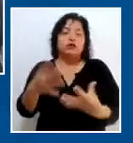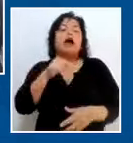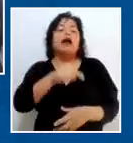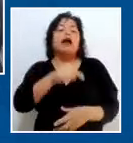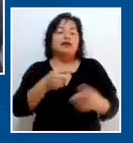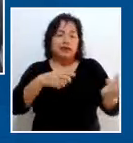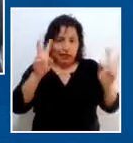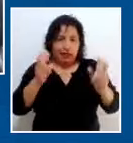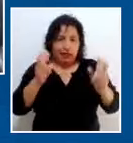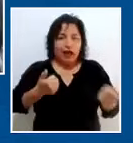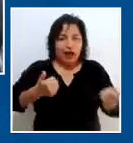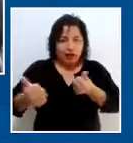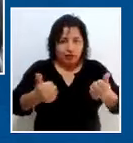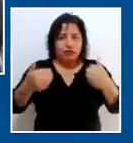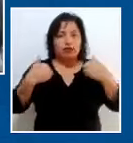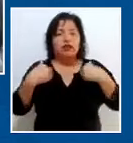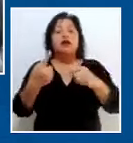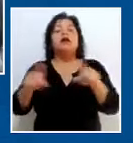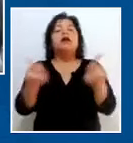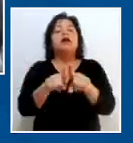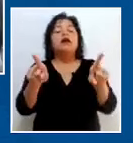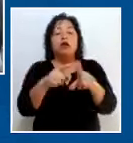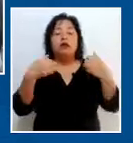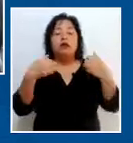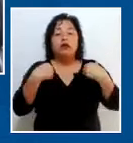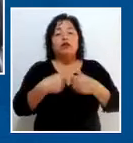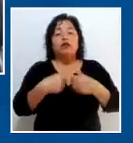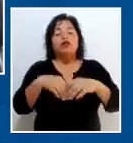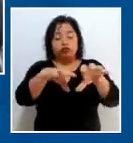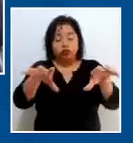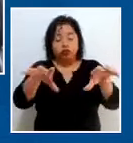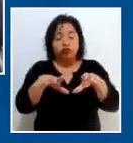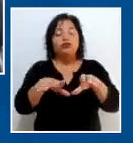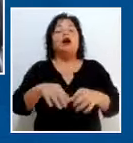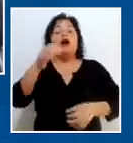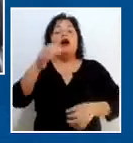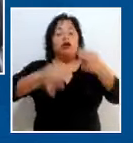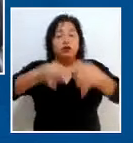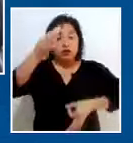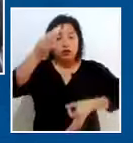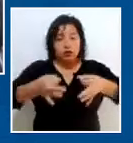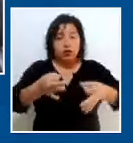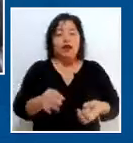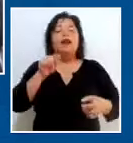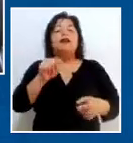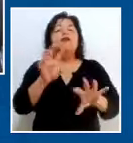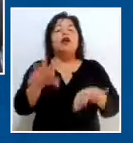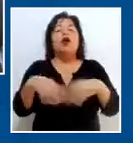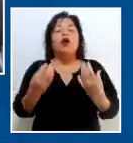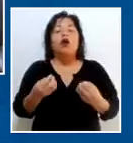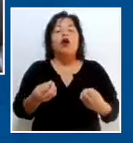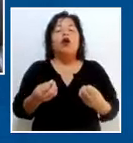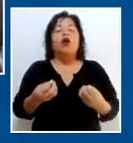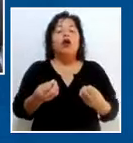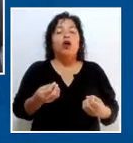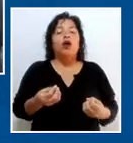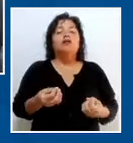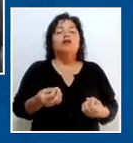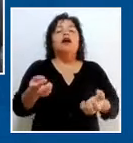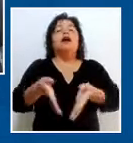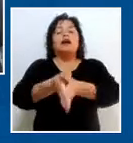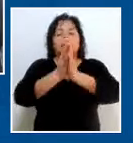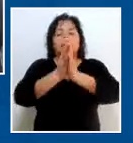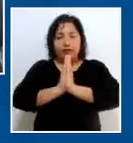tenemos. Pero también tenemos un ámbito judicial. Este ámbito judicial se da a través de las demandas de